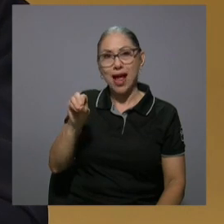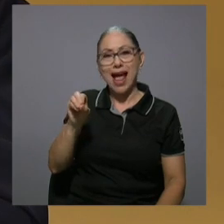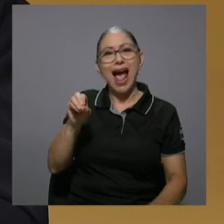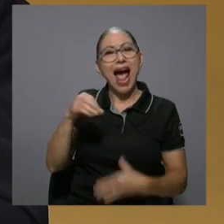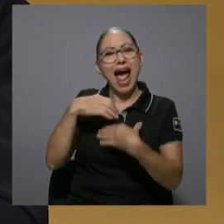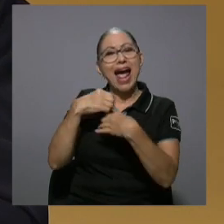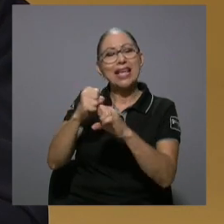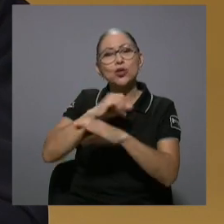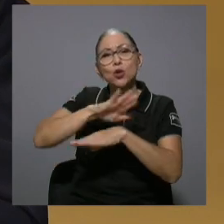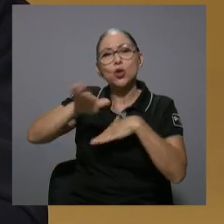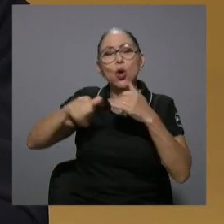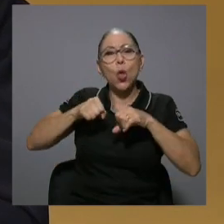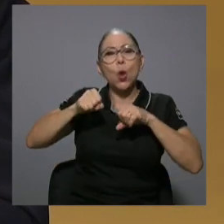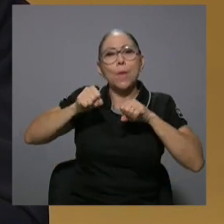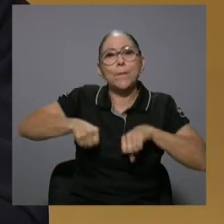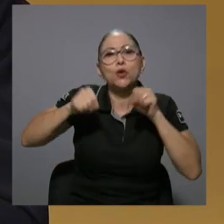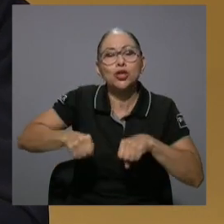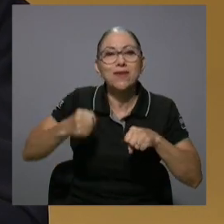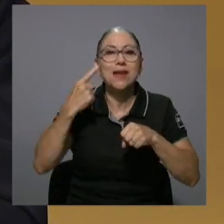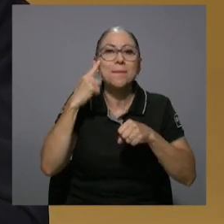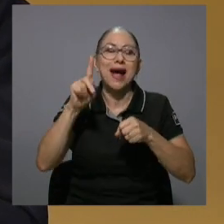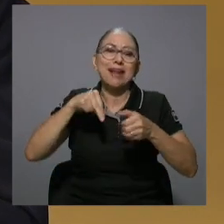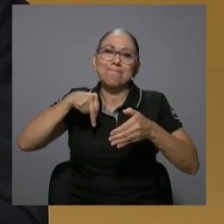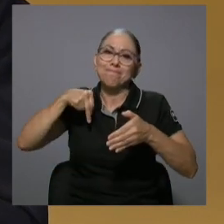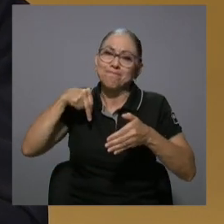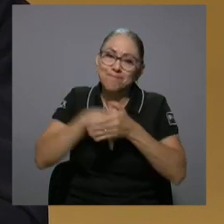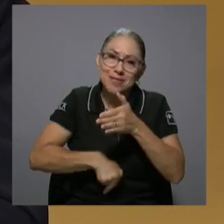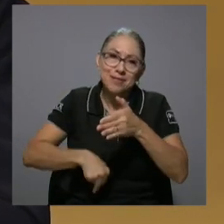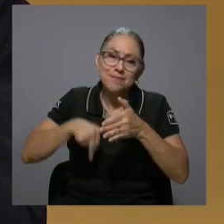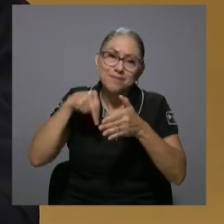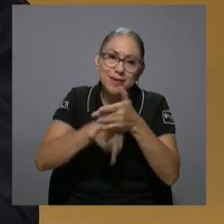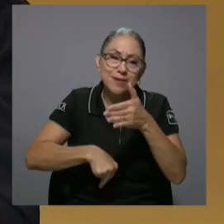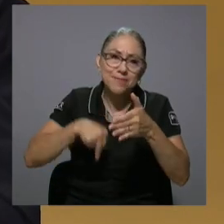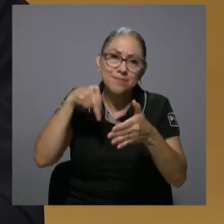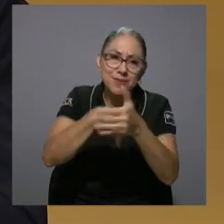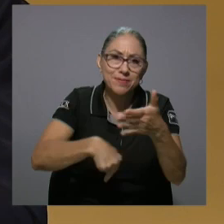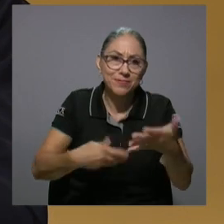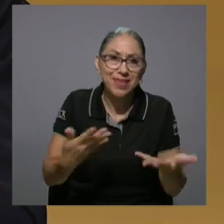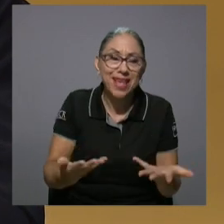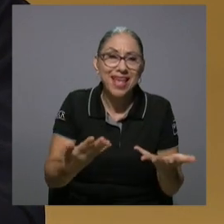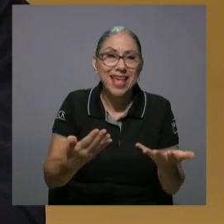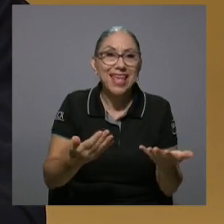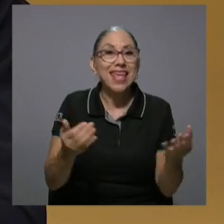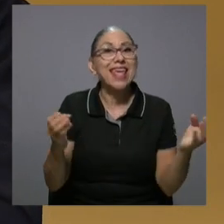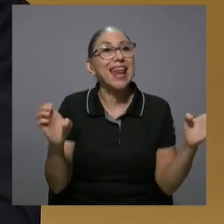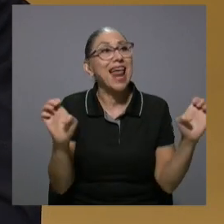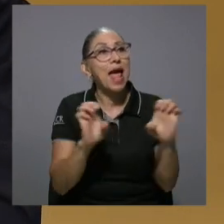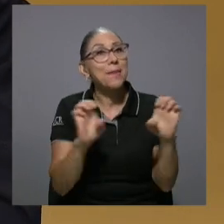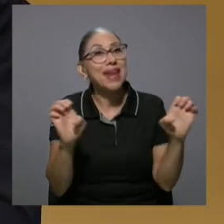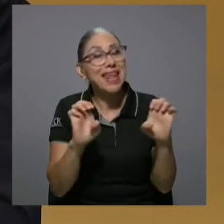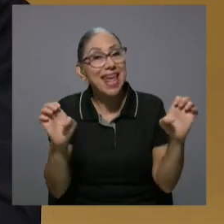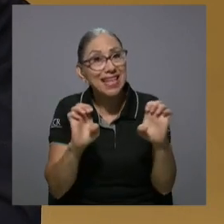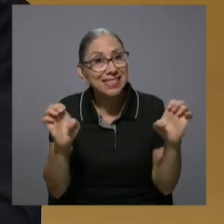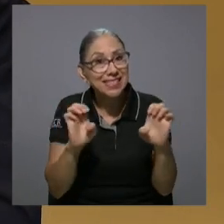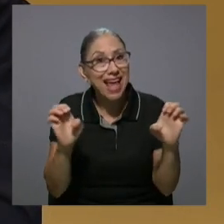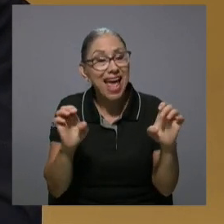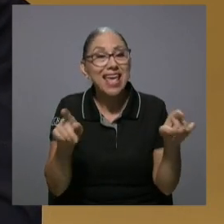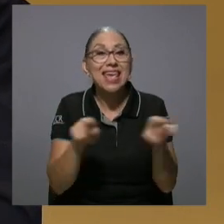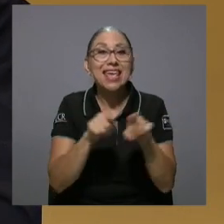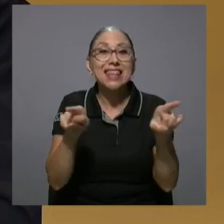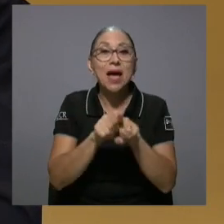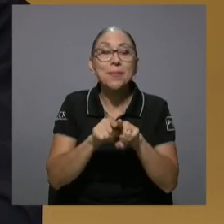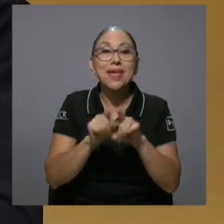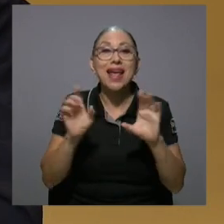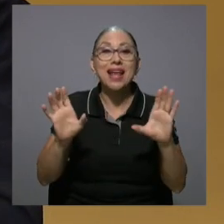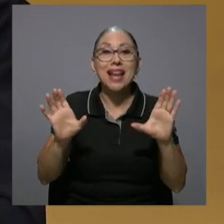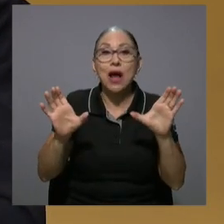posible por entorpecer que la emergencia y la consolidación, formalmente hablando, de la candidata